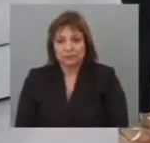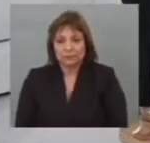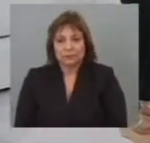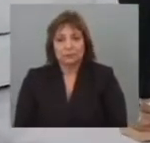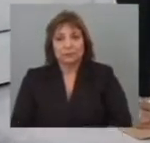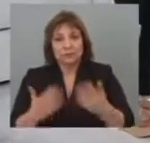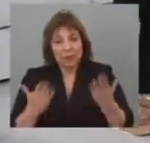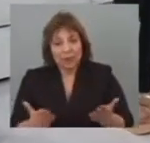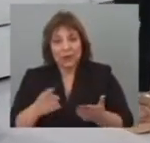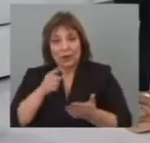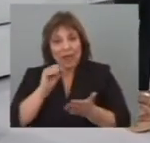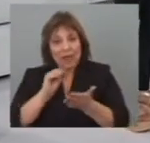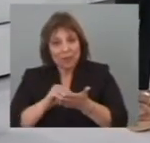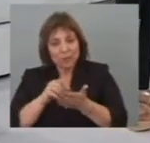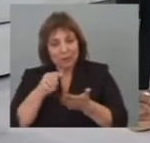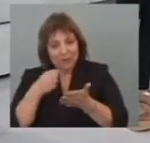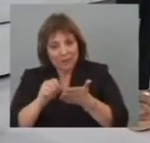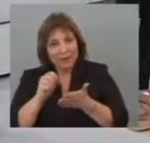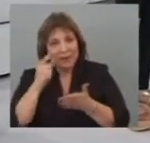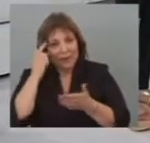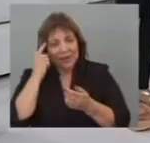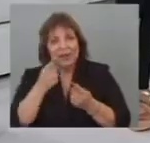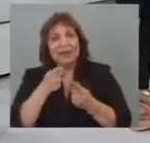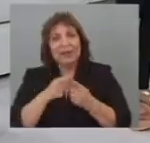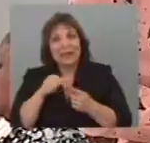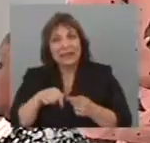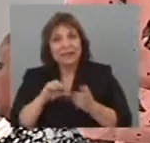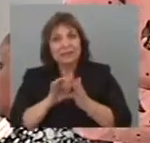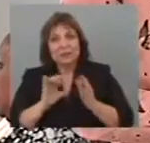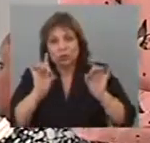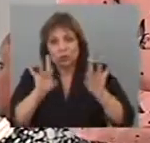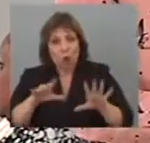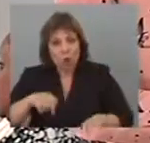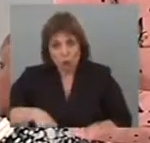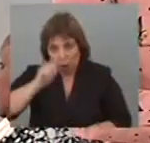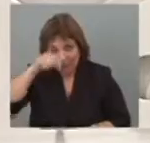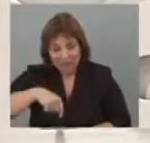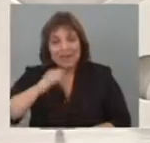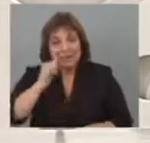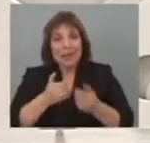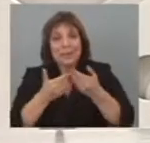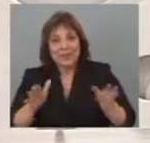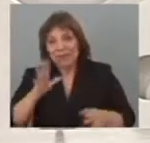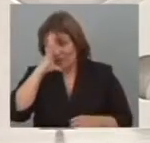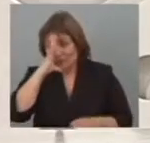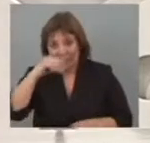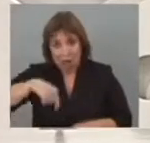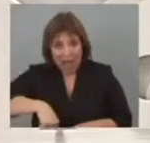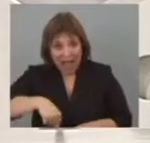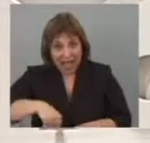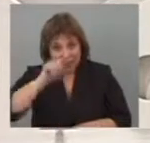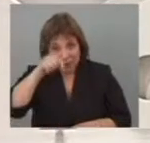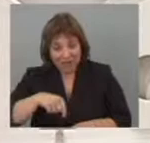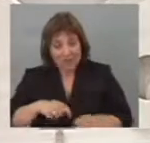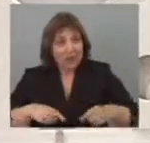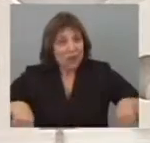Bien, Andrea, un apunte que me parece que está bueno hacerlo. Este sistema solamente funciona en Montevideo. Sí, comenzó a implementarse en febrero aquí en Montevideo. Por